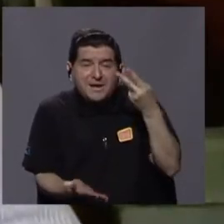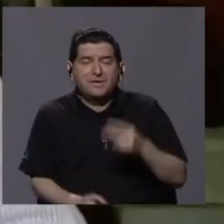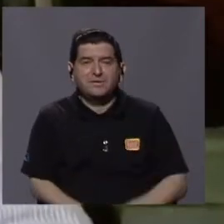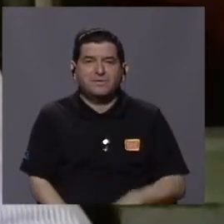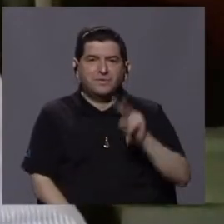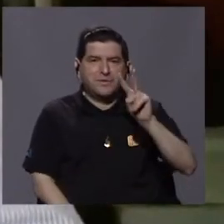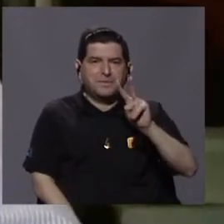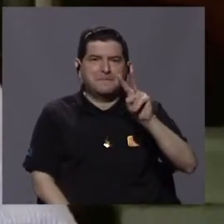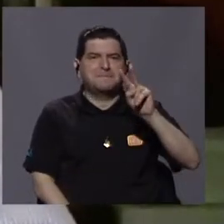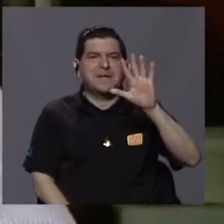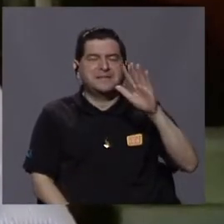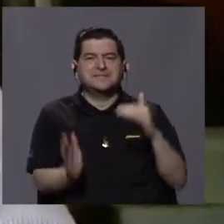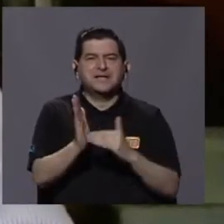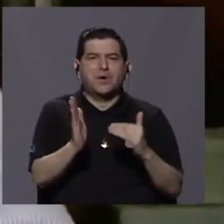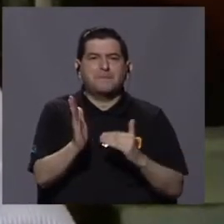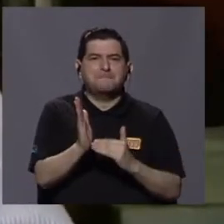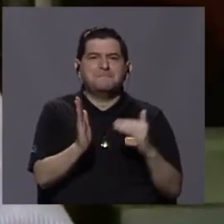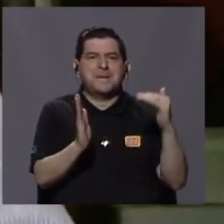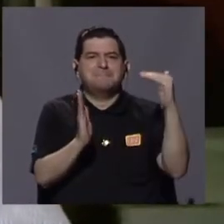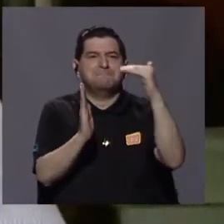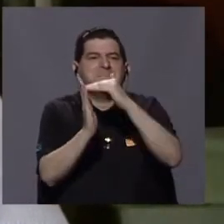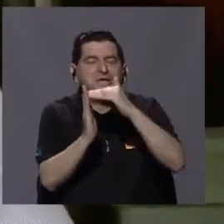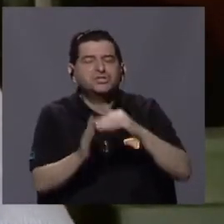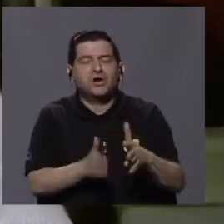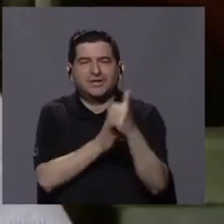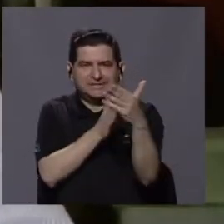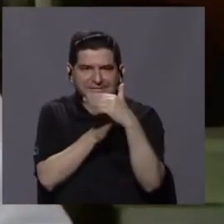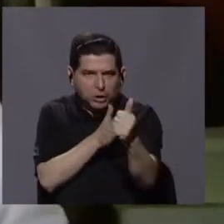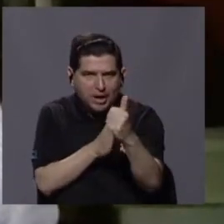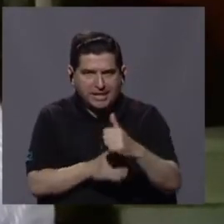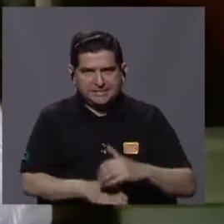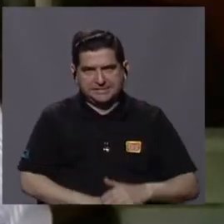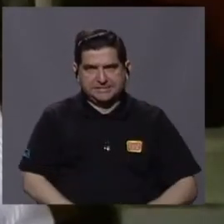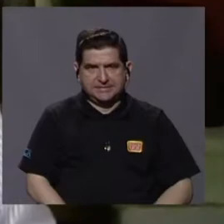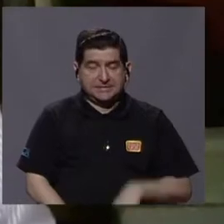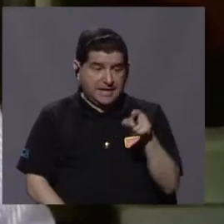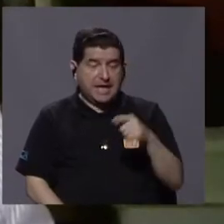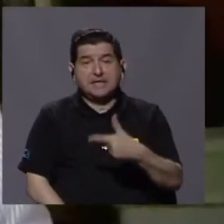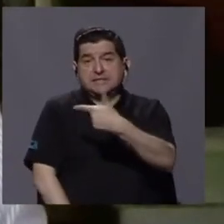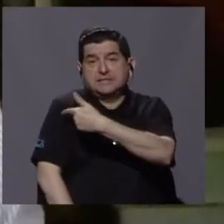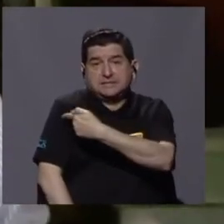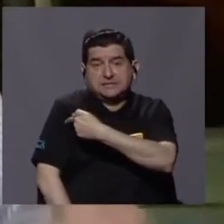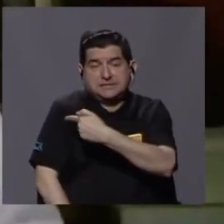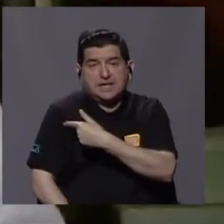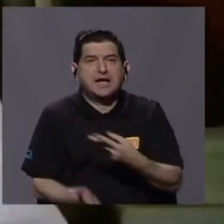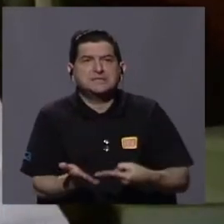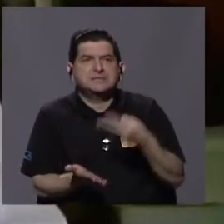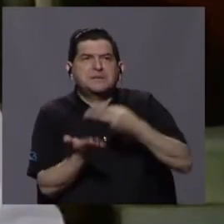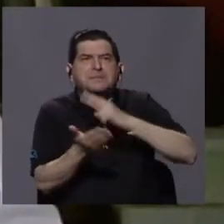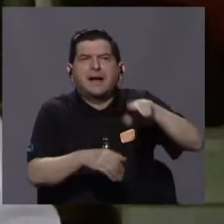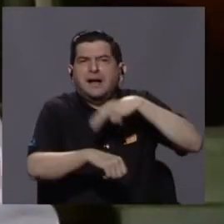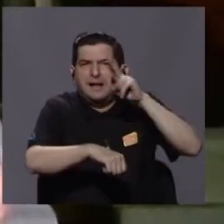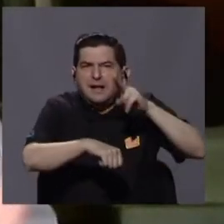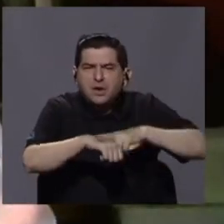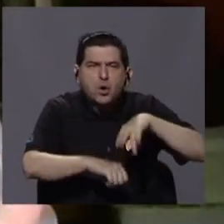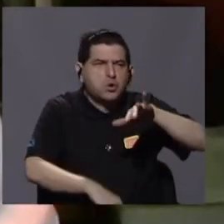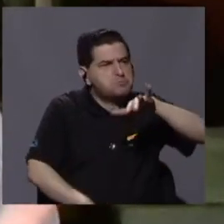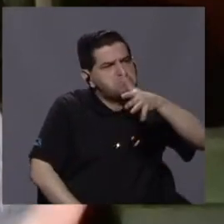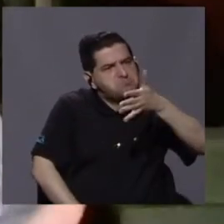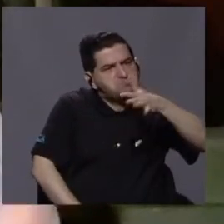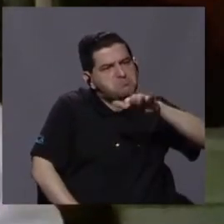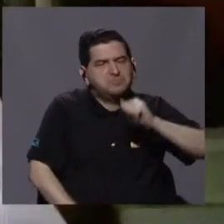25 mil millones de dólares estas vacunas tienen un costo promedio de más o